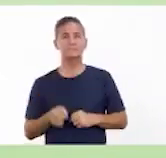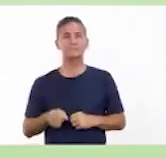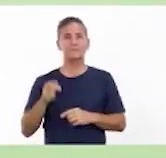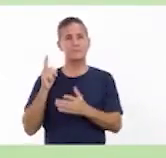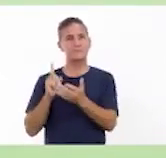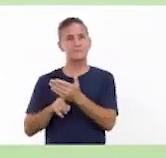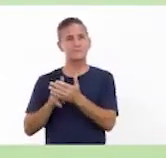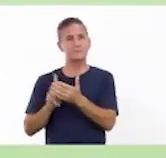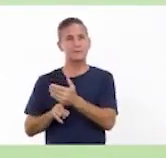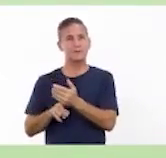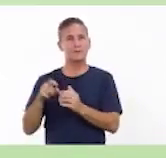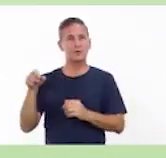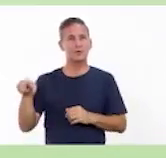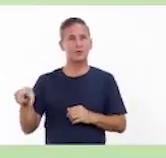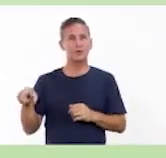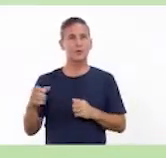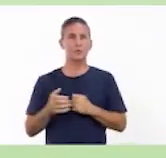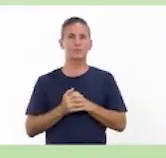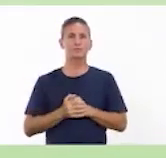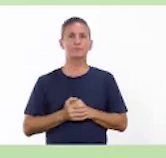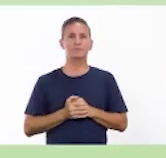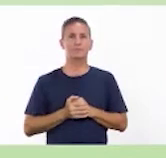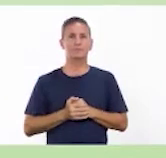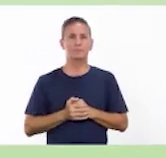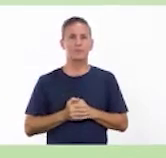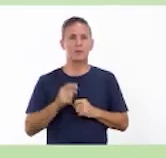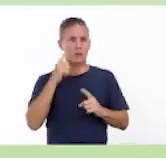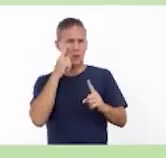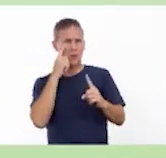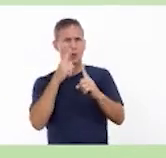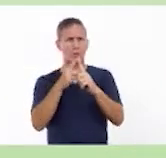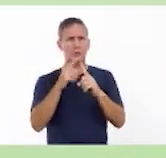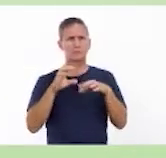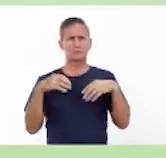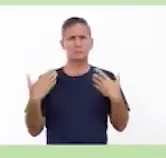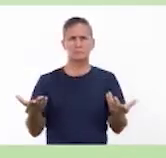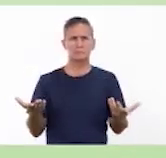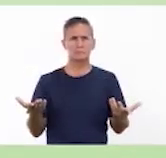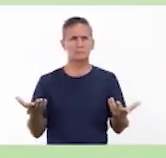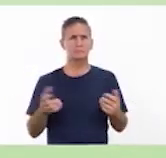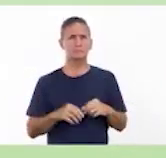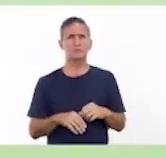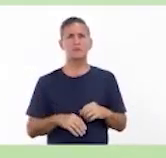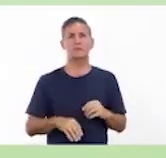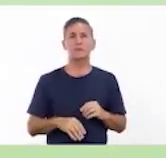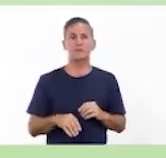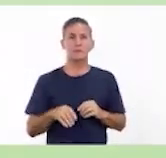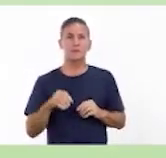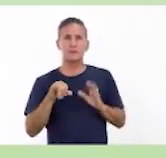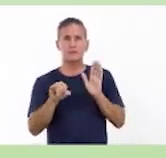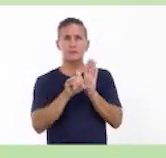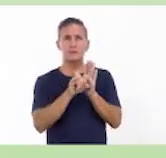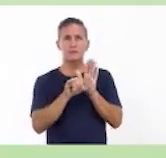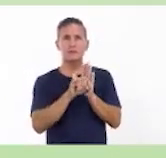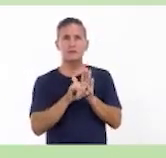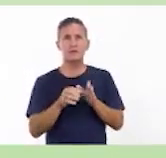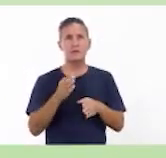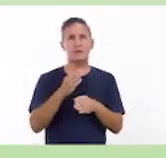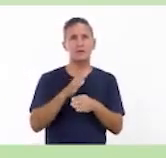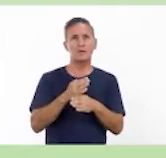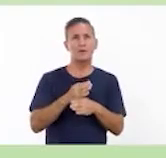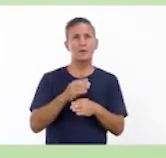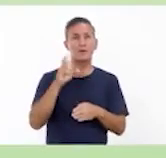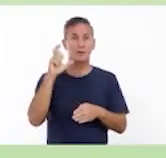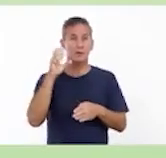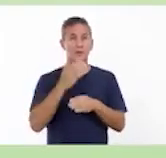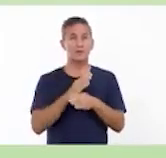de Honorato de Balzac. ¿Cuáles son los objetivos? Los objetivos son definir el concepto de realismo